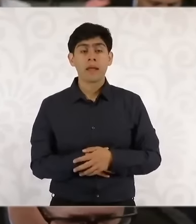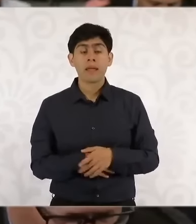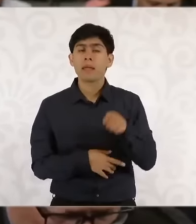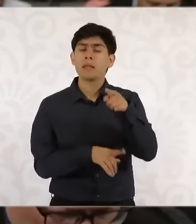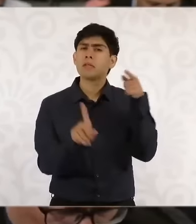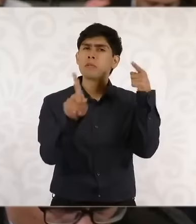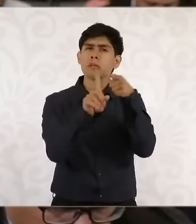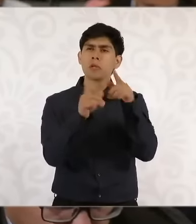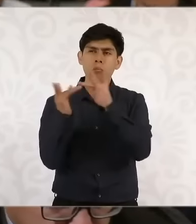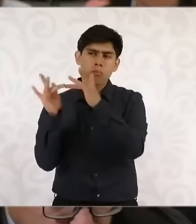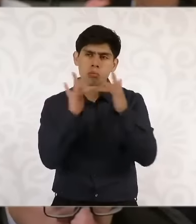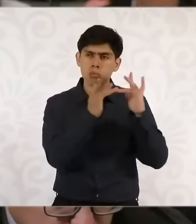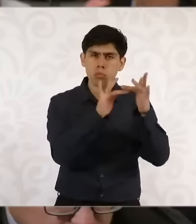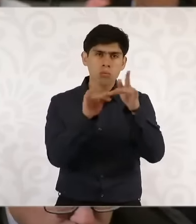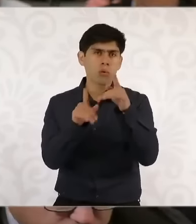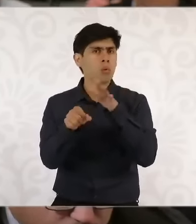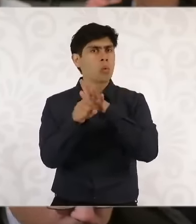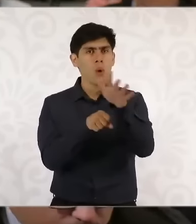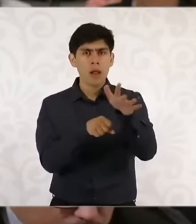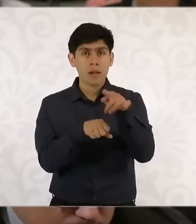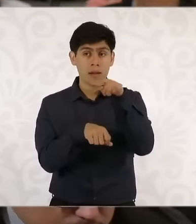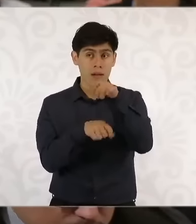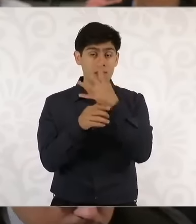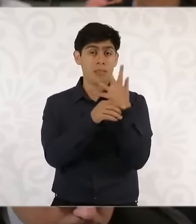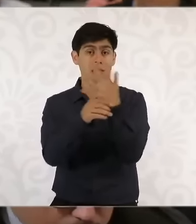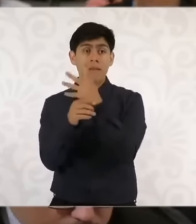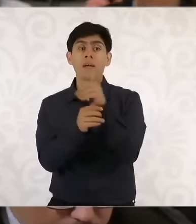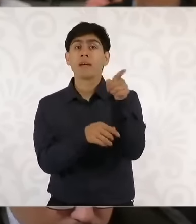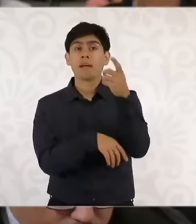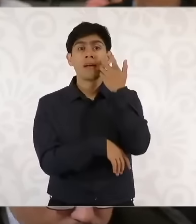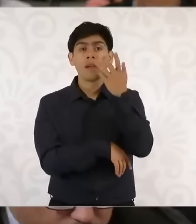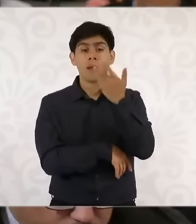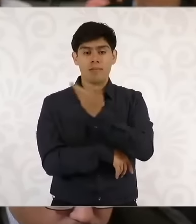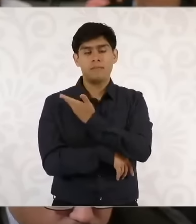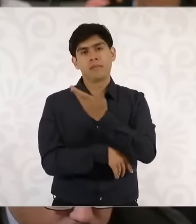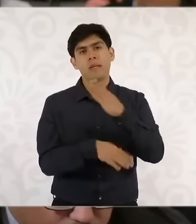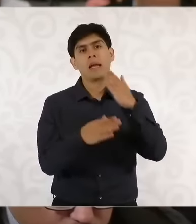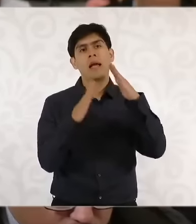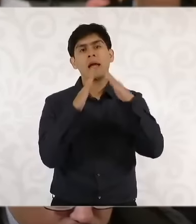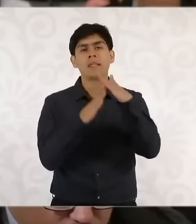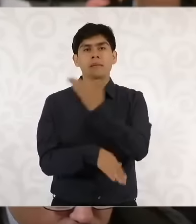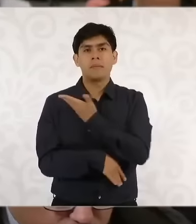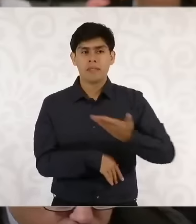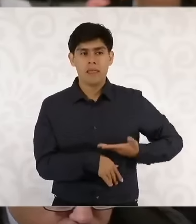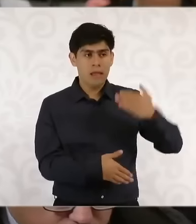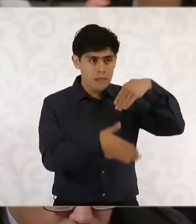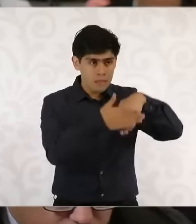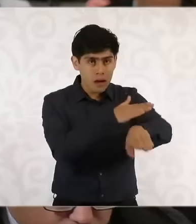era entrar y quemar Palacio Nacional. Pero a la hora de la hora, como se